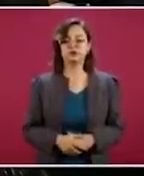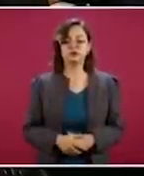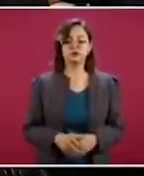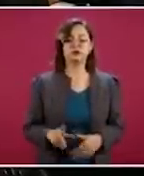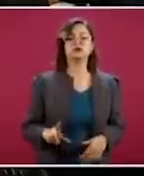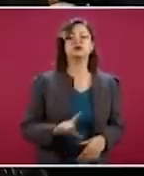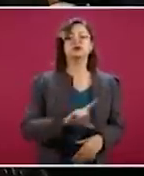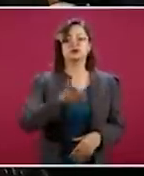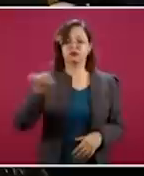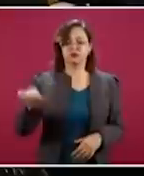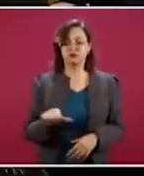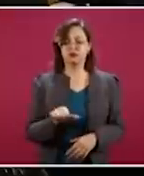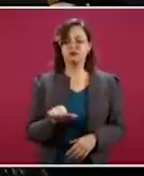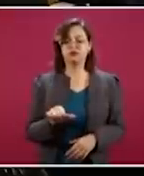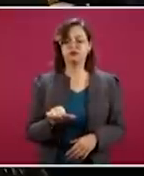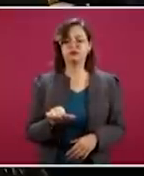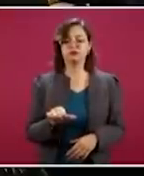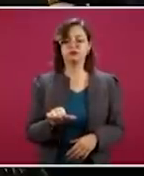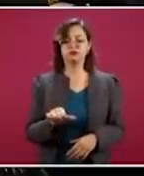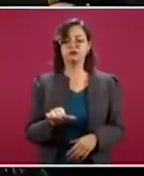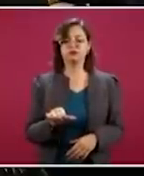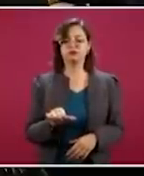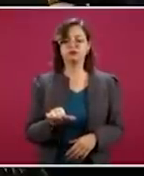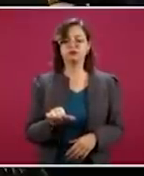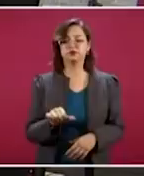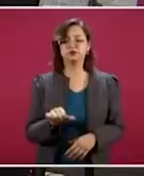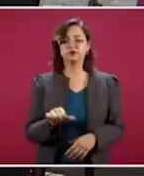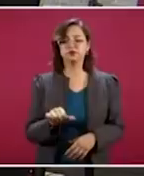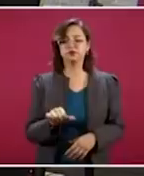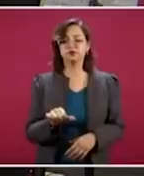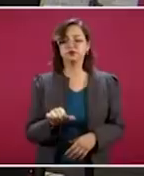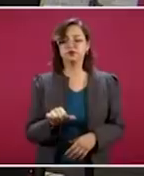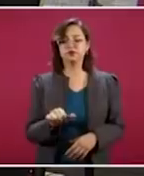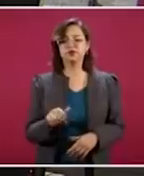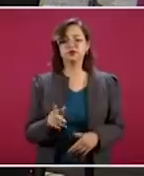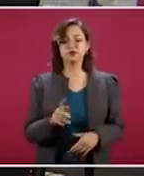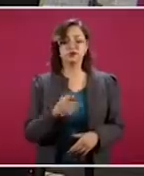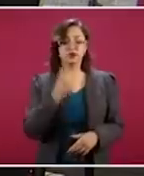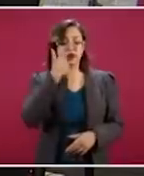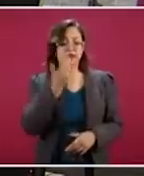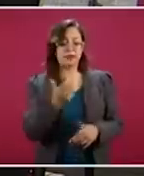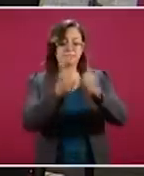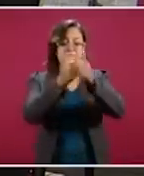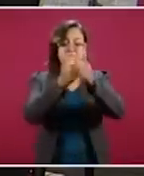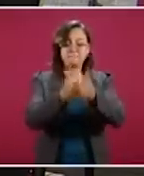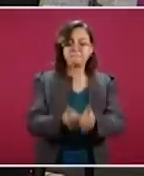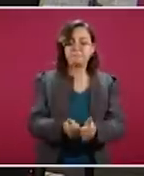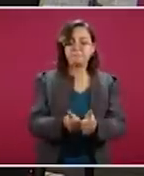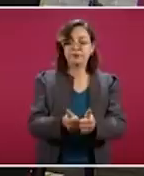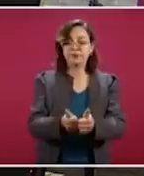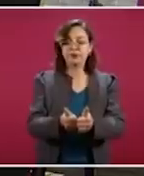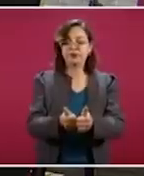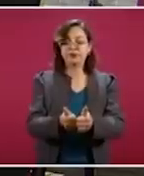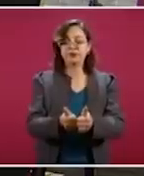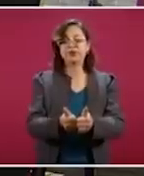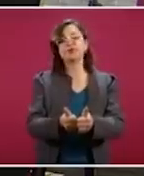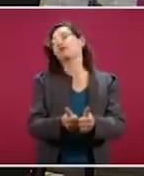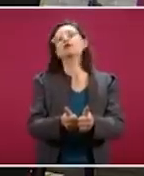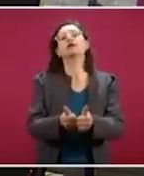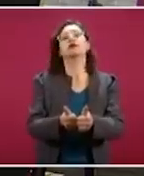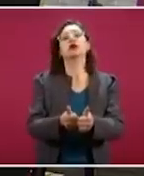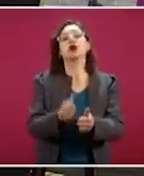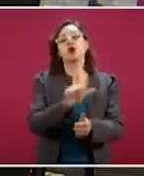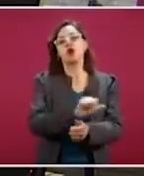después a que nos acompañen, porque vamos a tratar